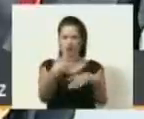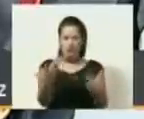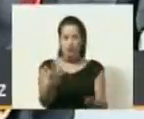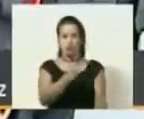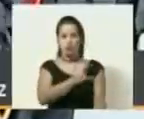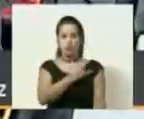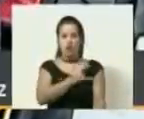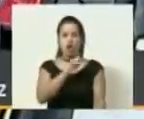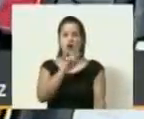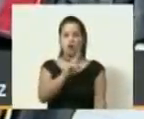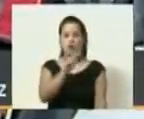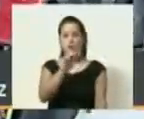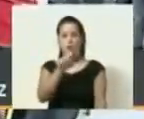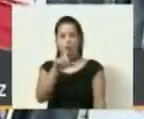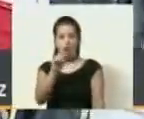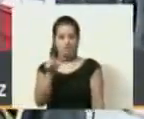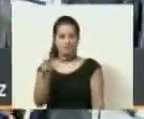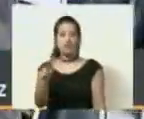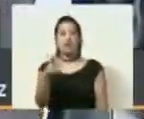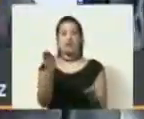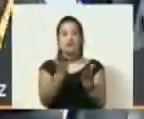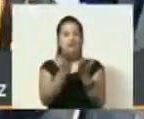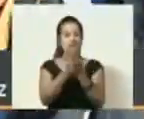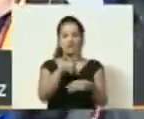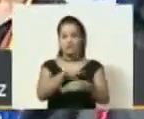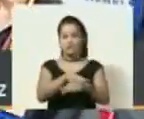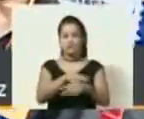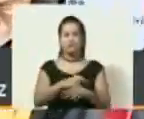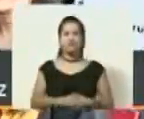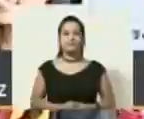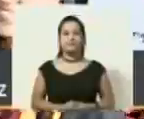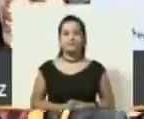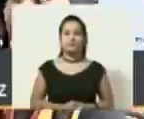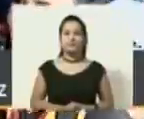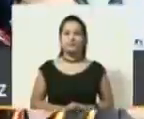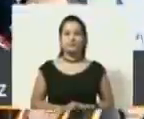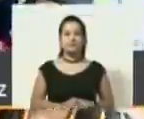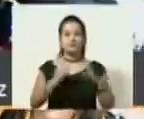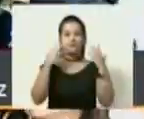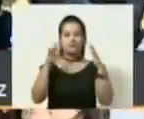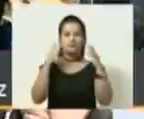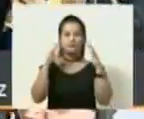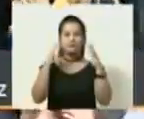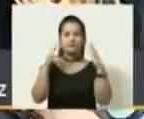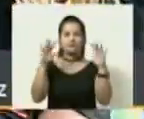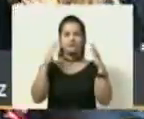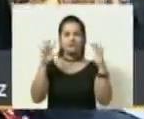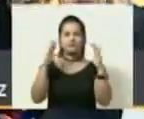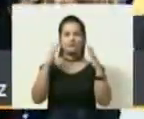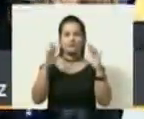en medicina integral comunitaria.